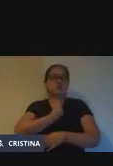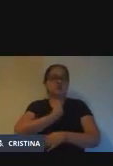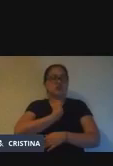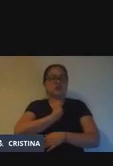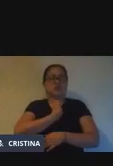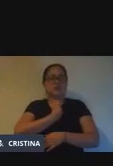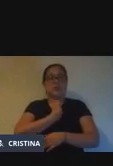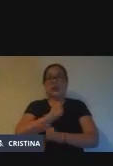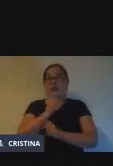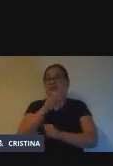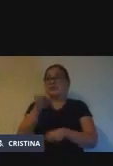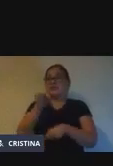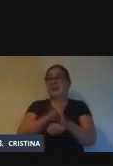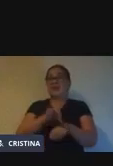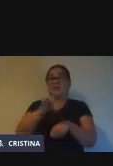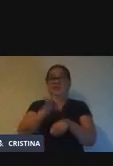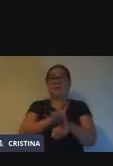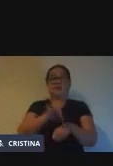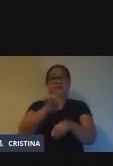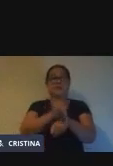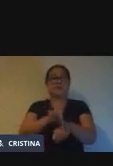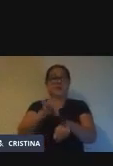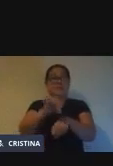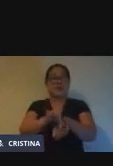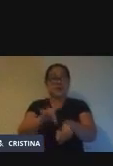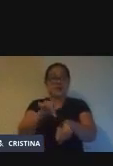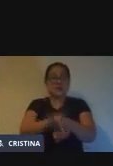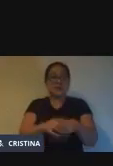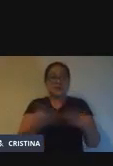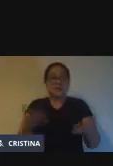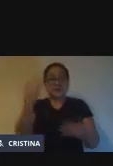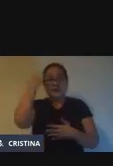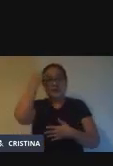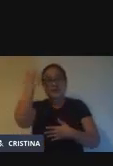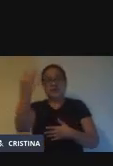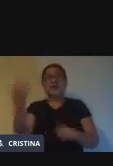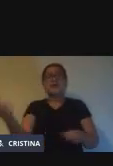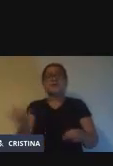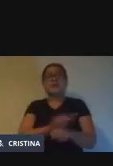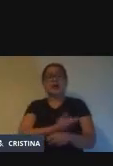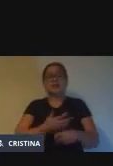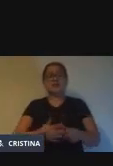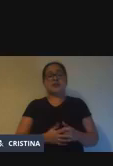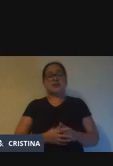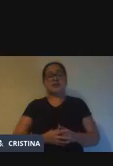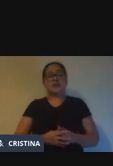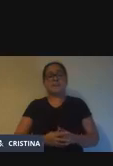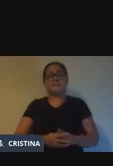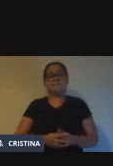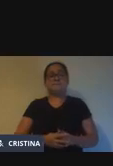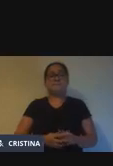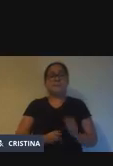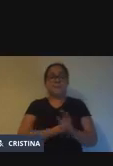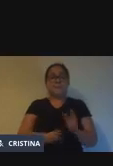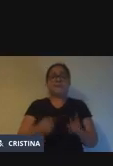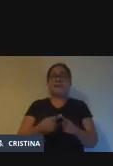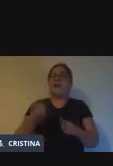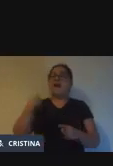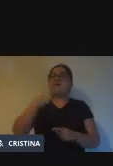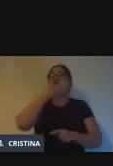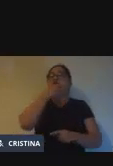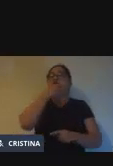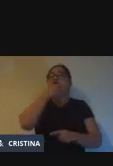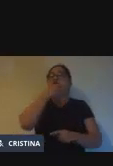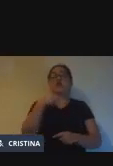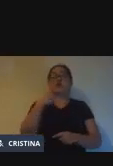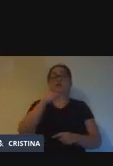cotidiano. Cuando no salgo, y voy a decirlo como lo decía, insisto, Borges, cuando